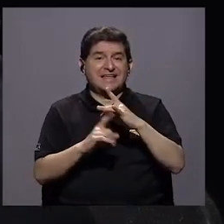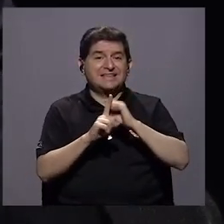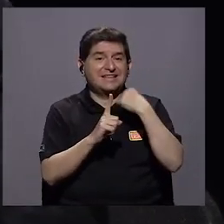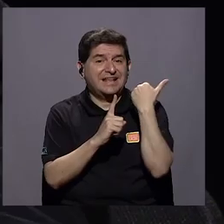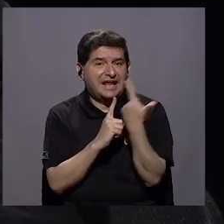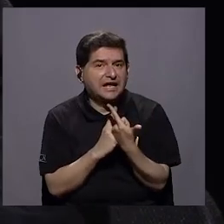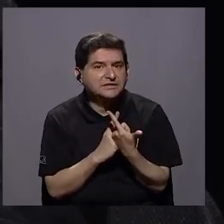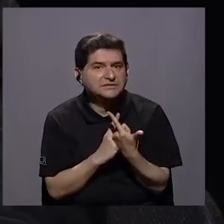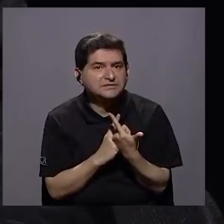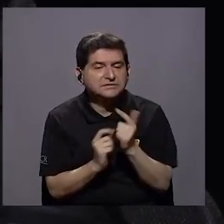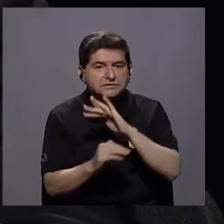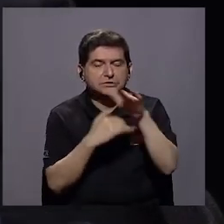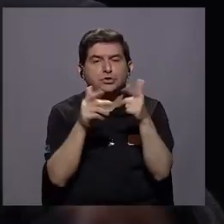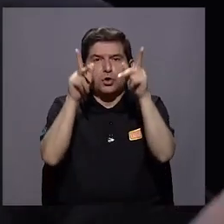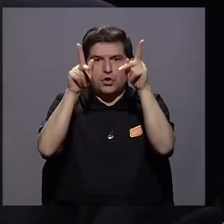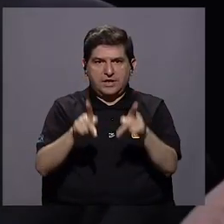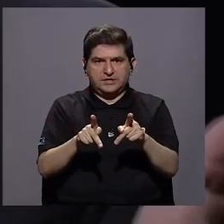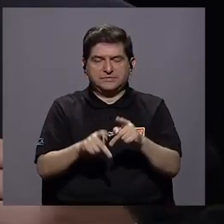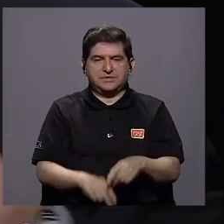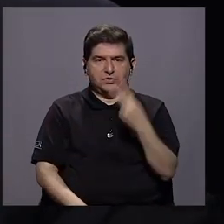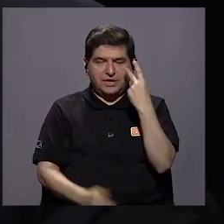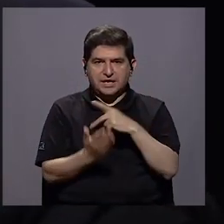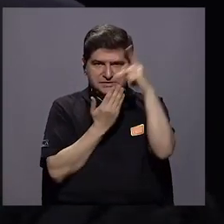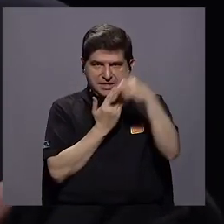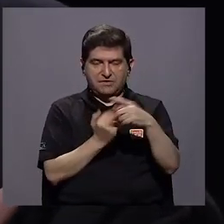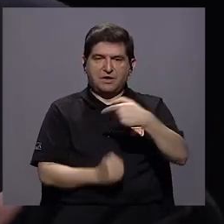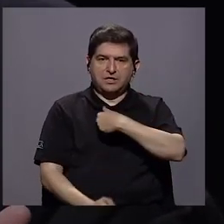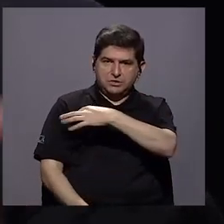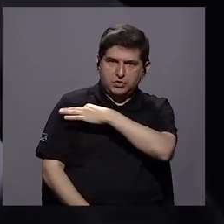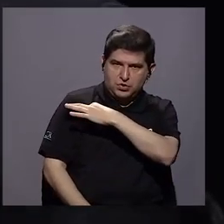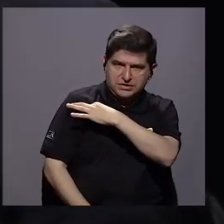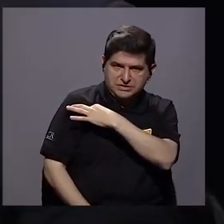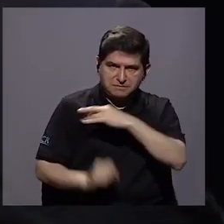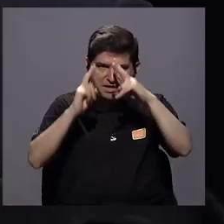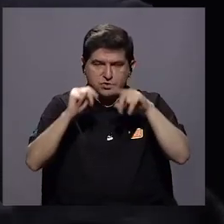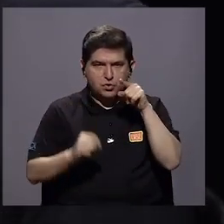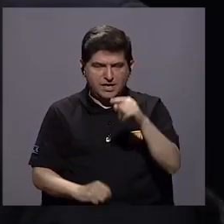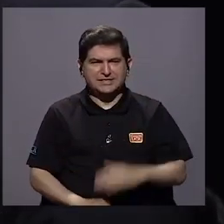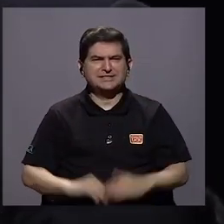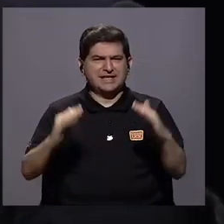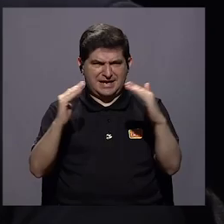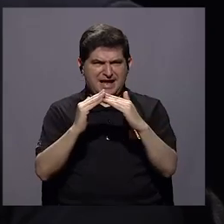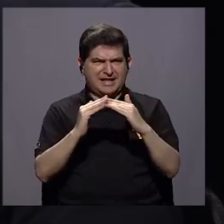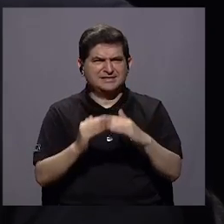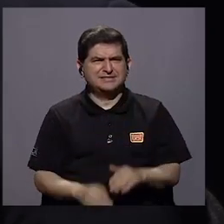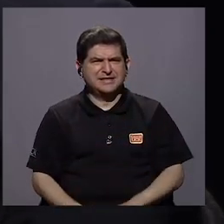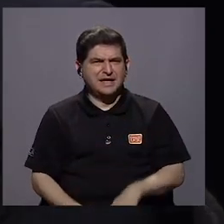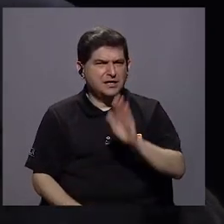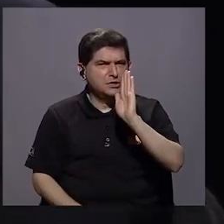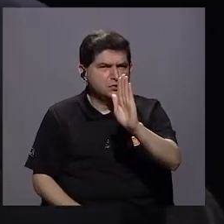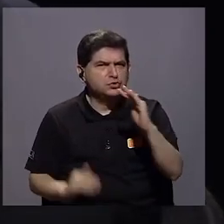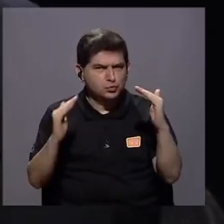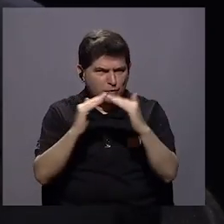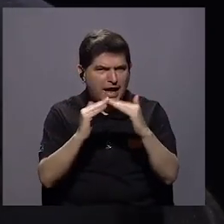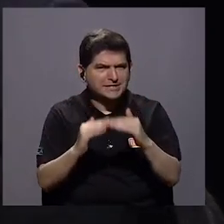Entonces, todos los televidentes, yo los invito a que analicen si ellos viven en una casa de interés